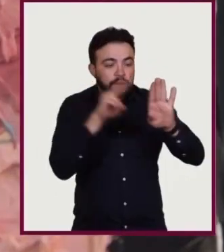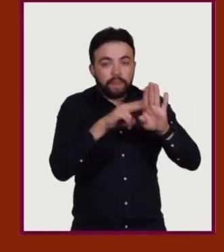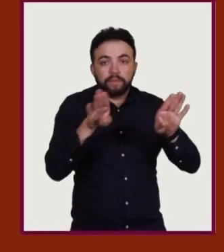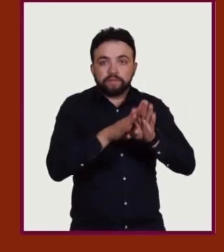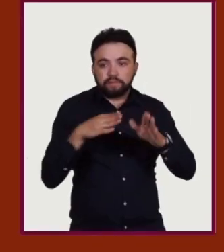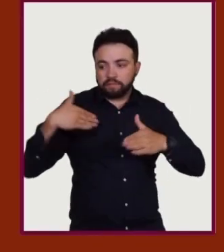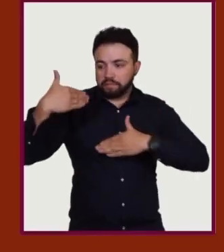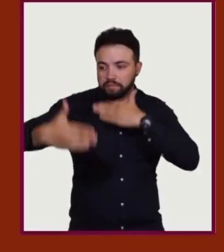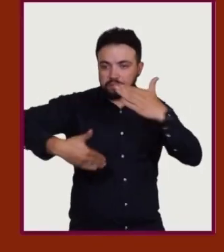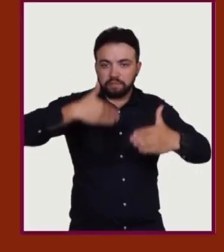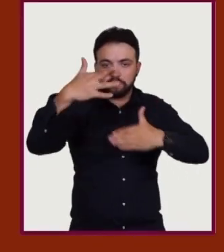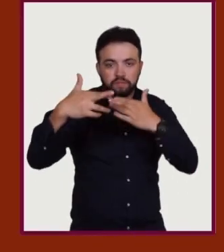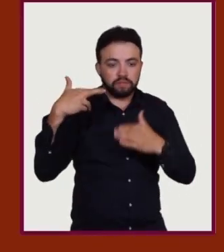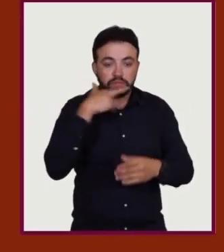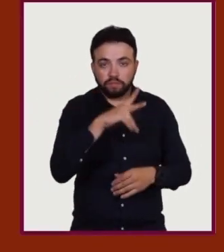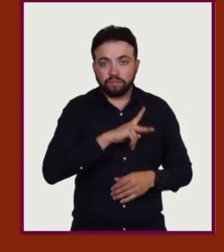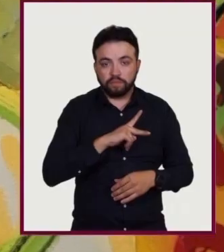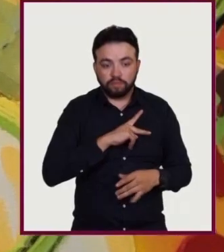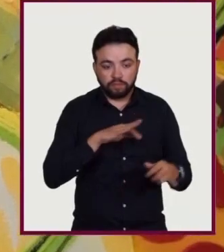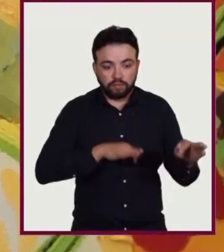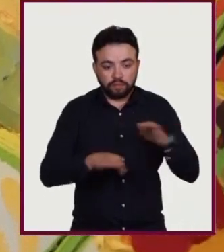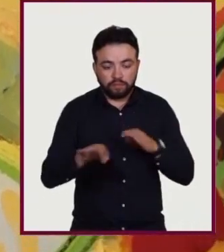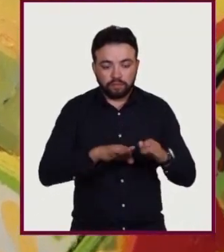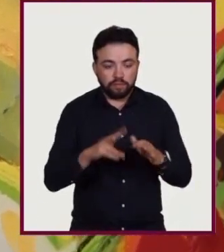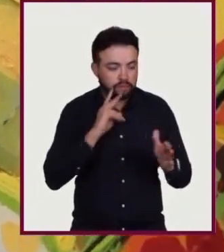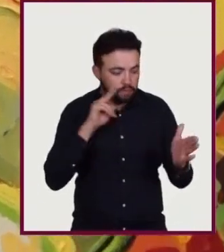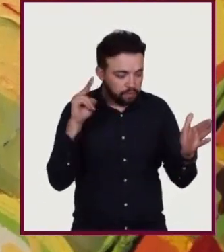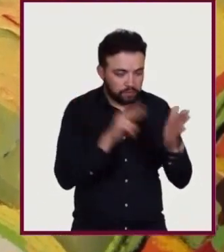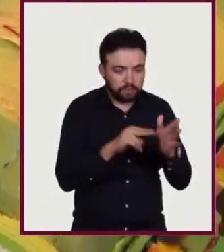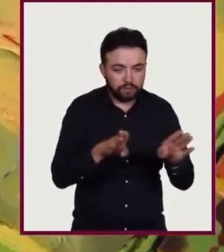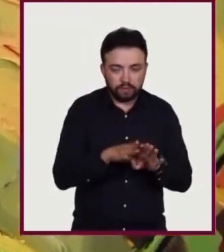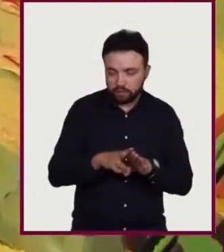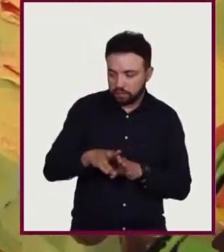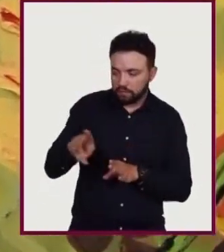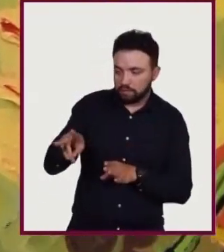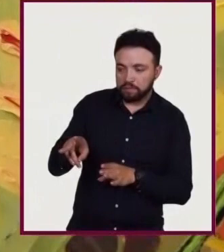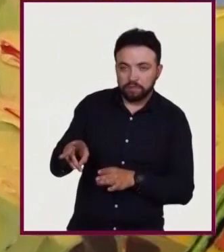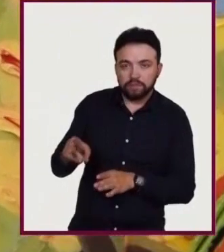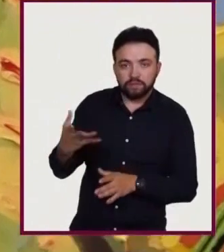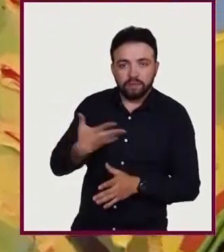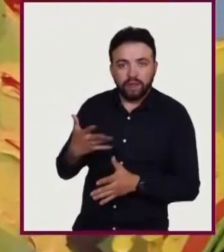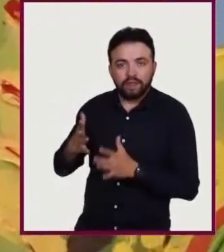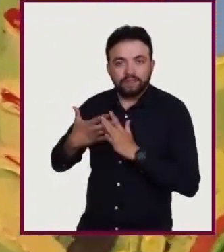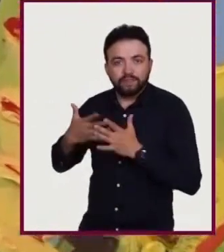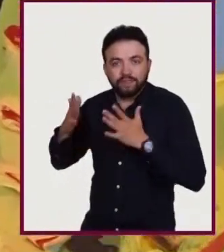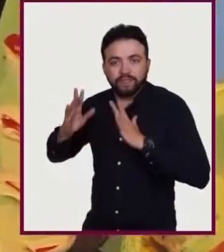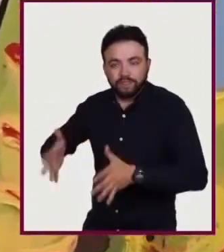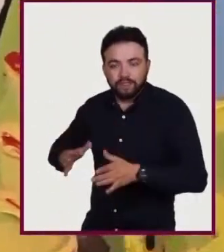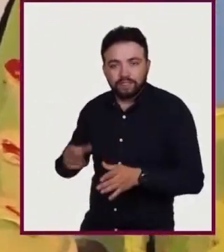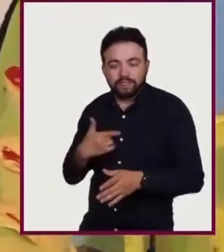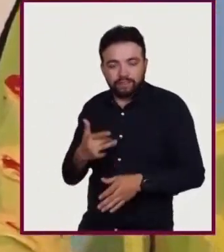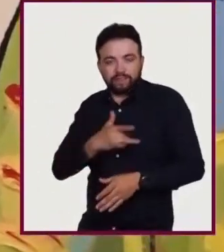evoluciona mi trabajo, verlo representado. También eso me interesa como un medio en el cual puedes